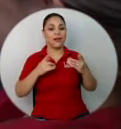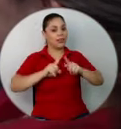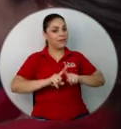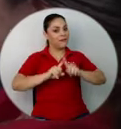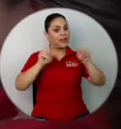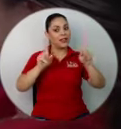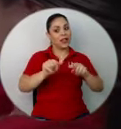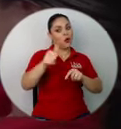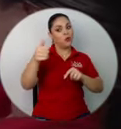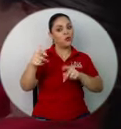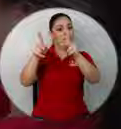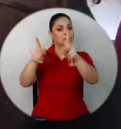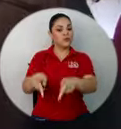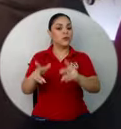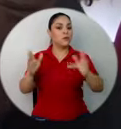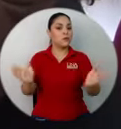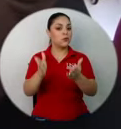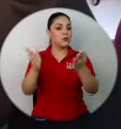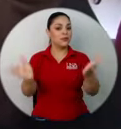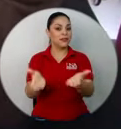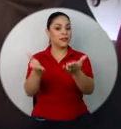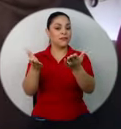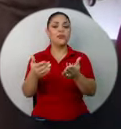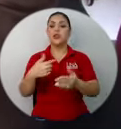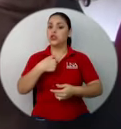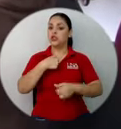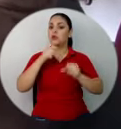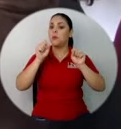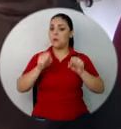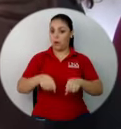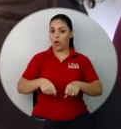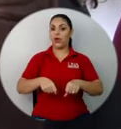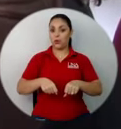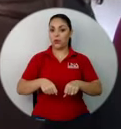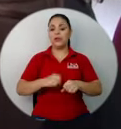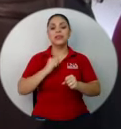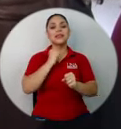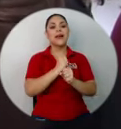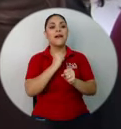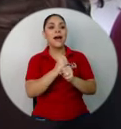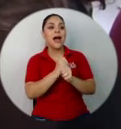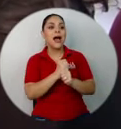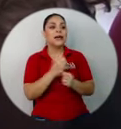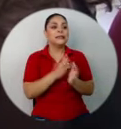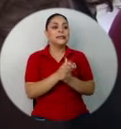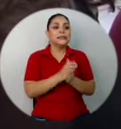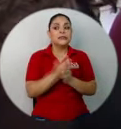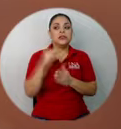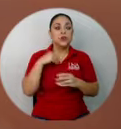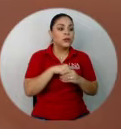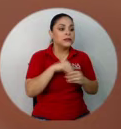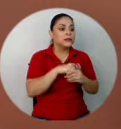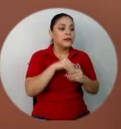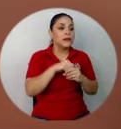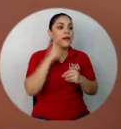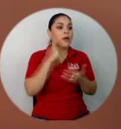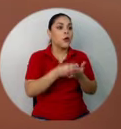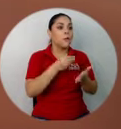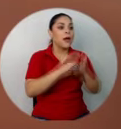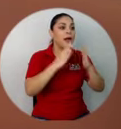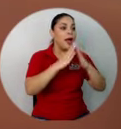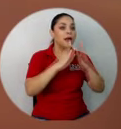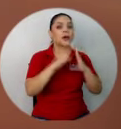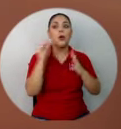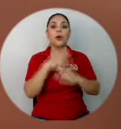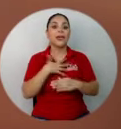lo que le puede motivar a una persona de mi equipo de trabajo. Yo puedo estar trabajando para comprarme una casa, porque me gusta viajar,